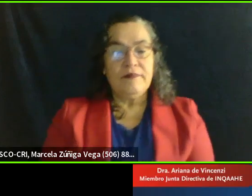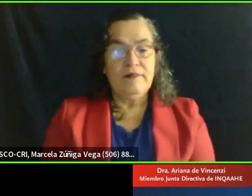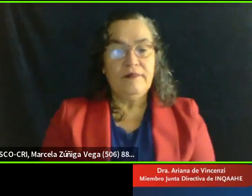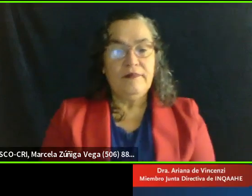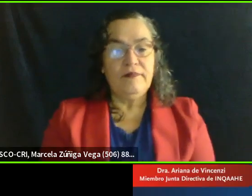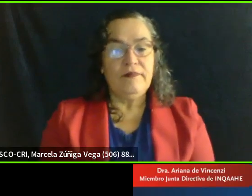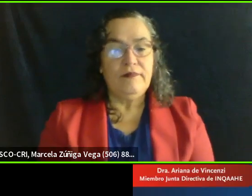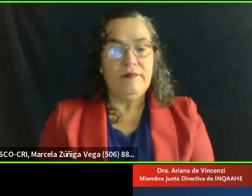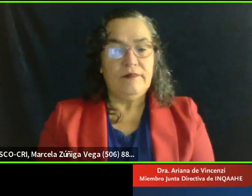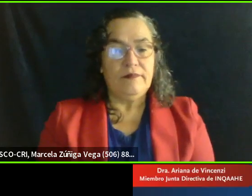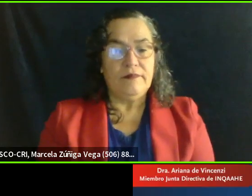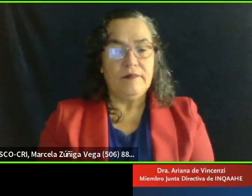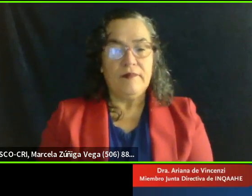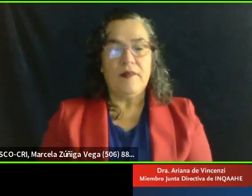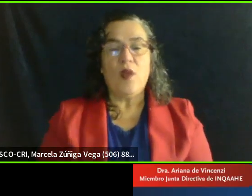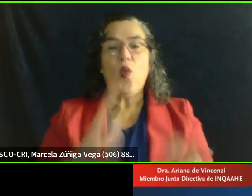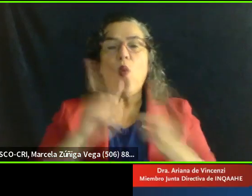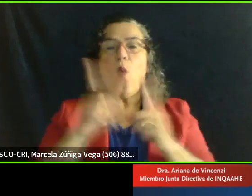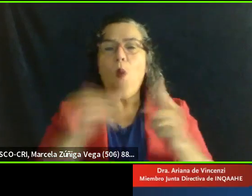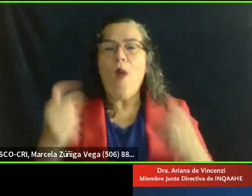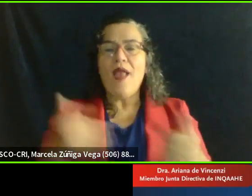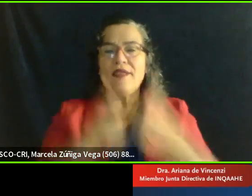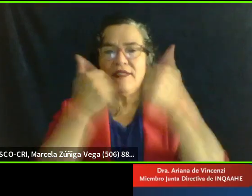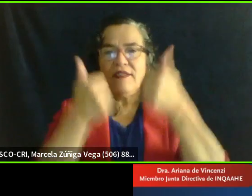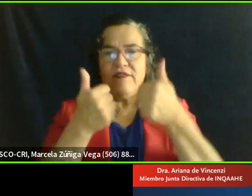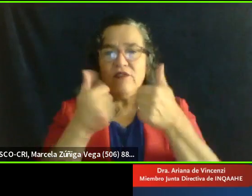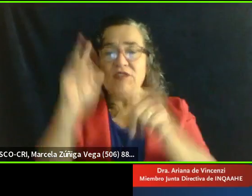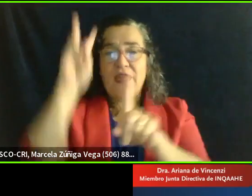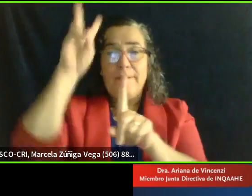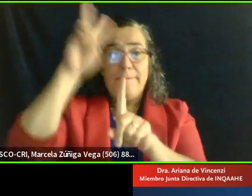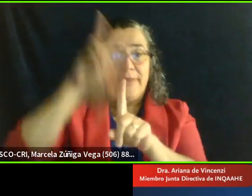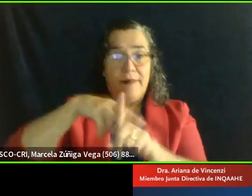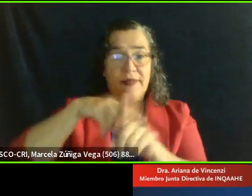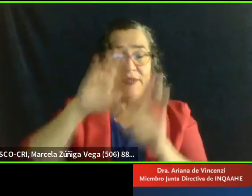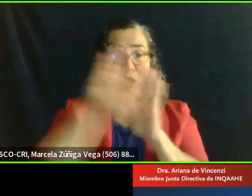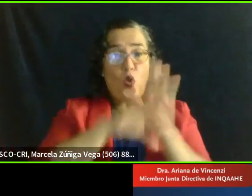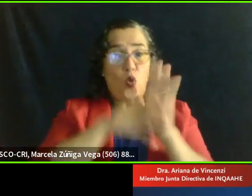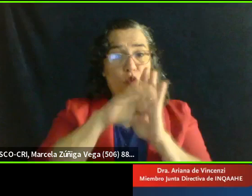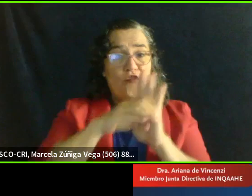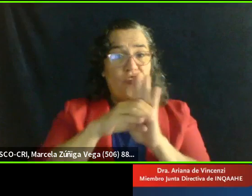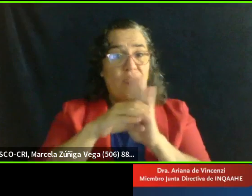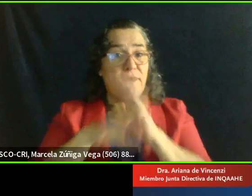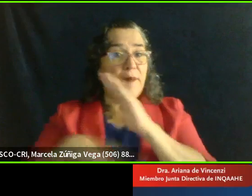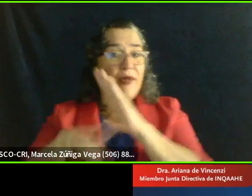Discúlpeme. Dice, ¿cuáles son los desafíos en la implementación de un currículo basado en competencias?